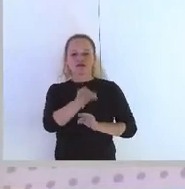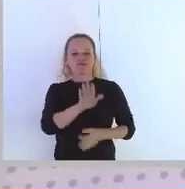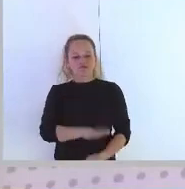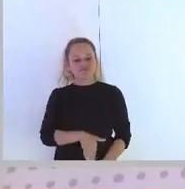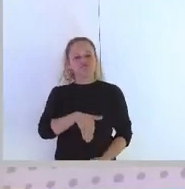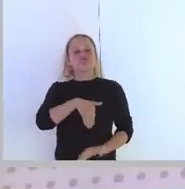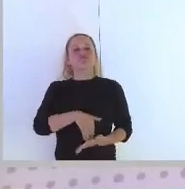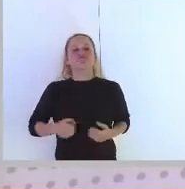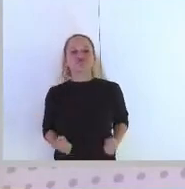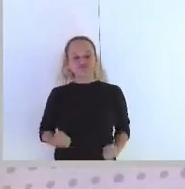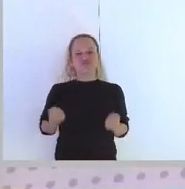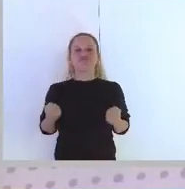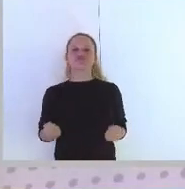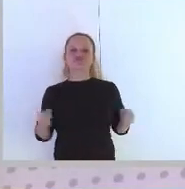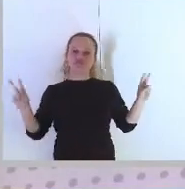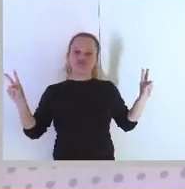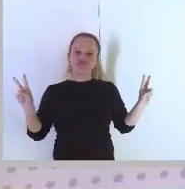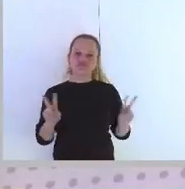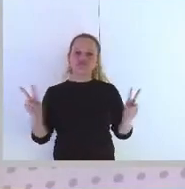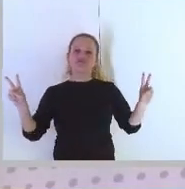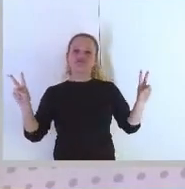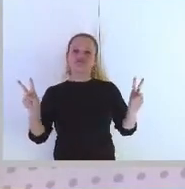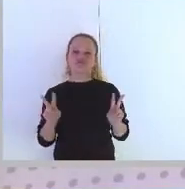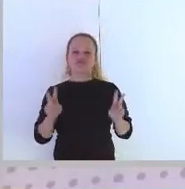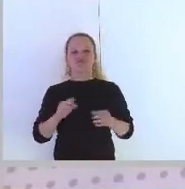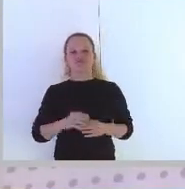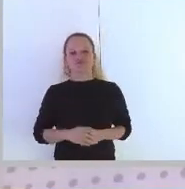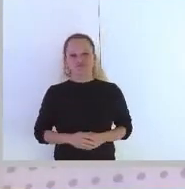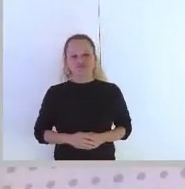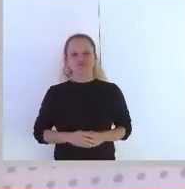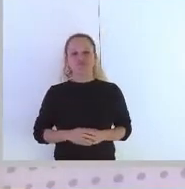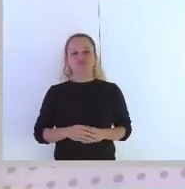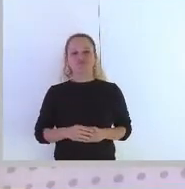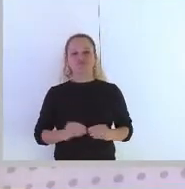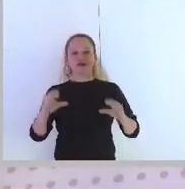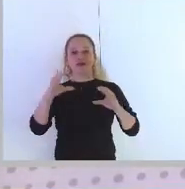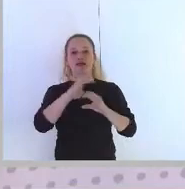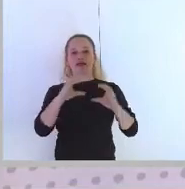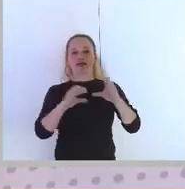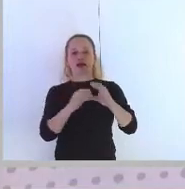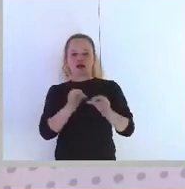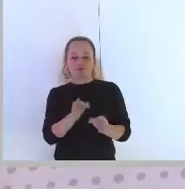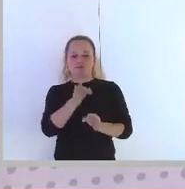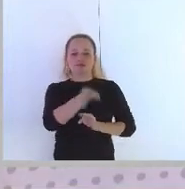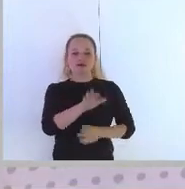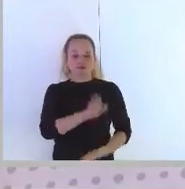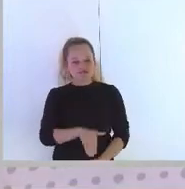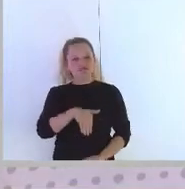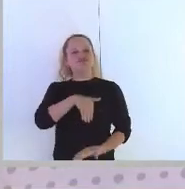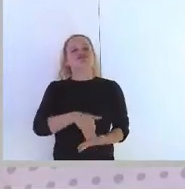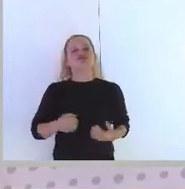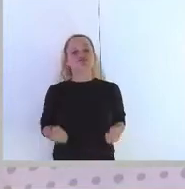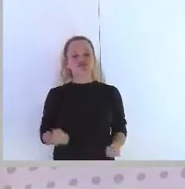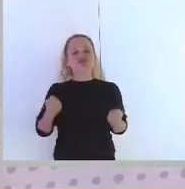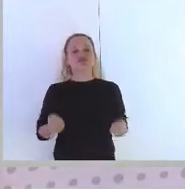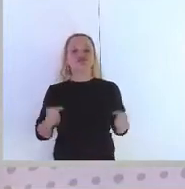Pueblo no se rinde, carajo. ser.